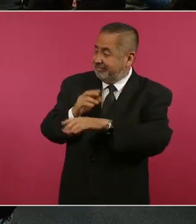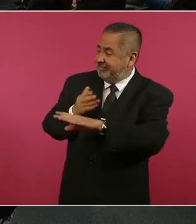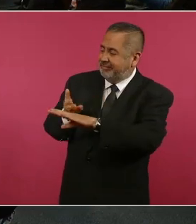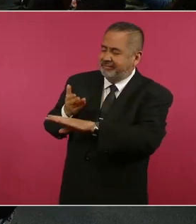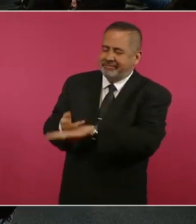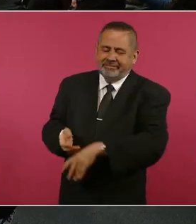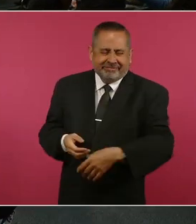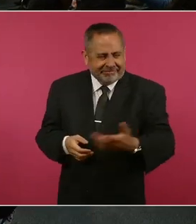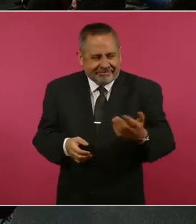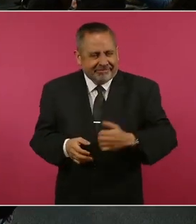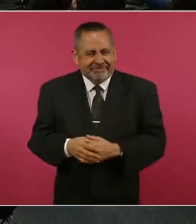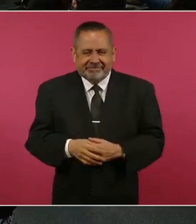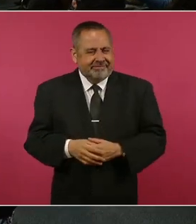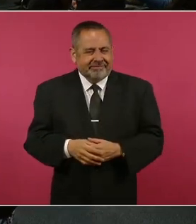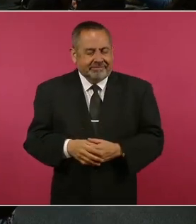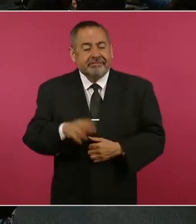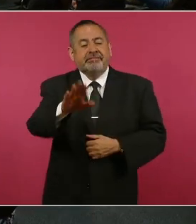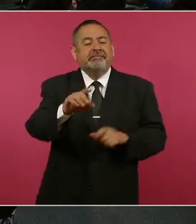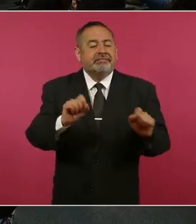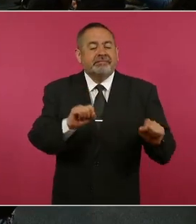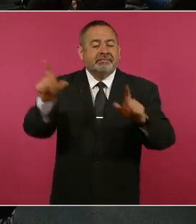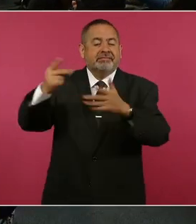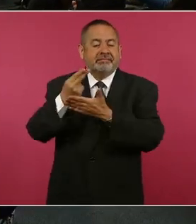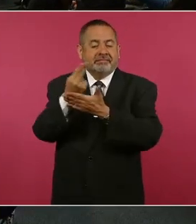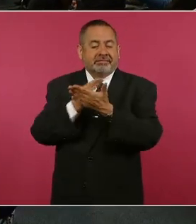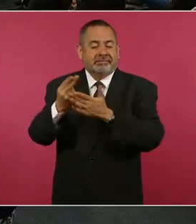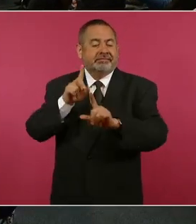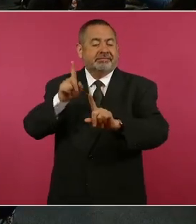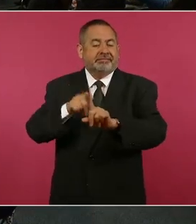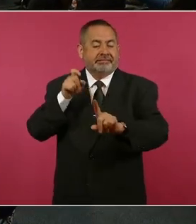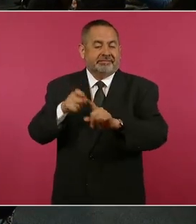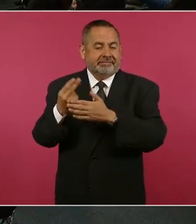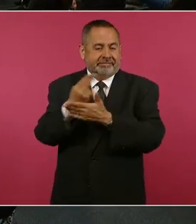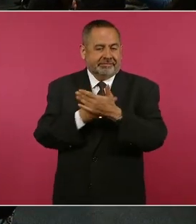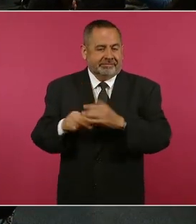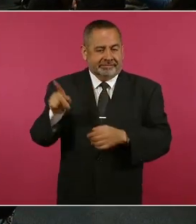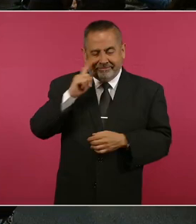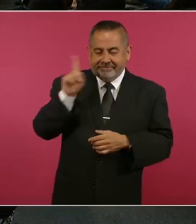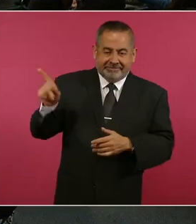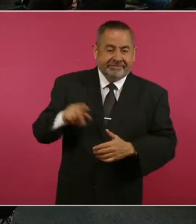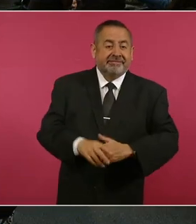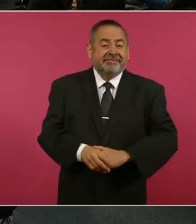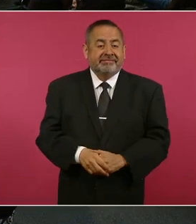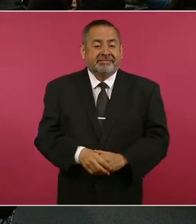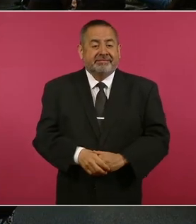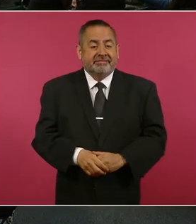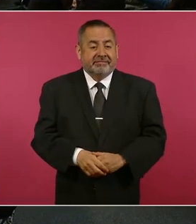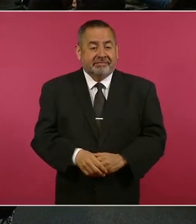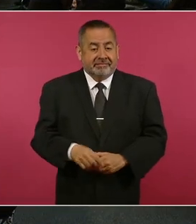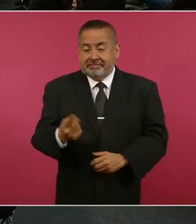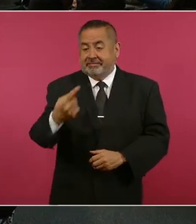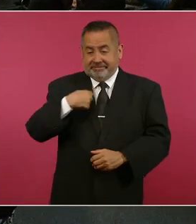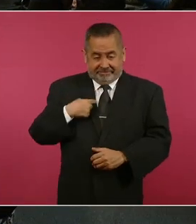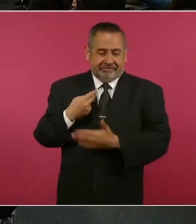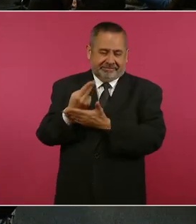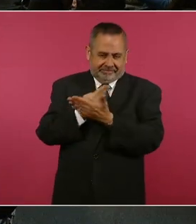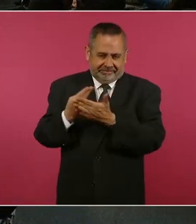¿Por qué no pones a Hernández? Miren lo que me hizo este.